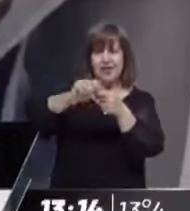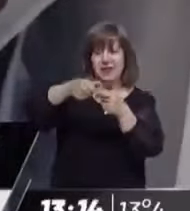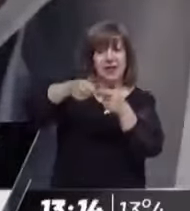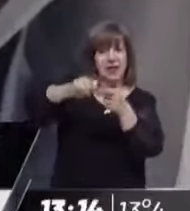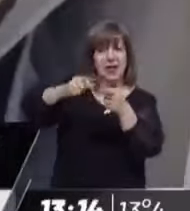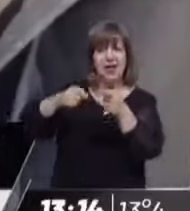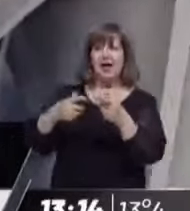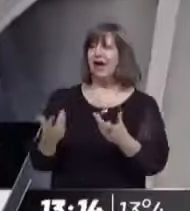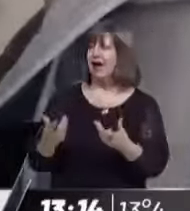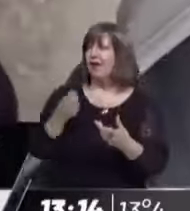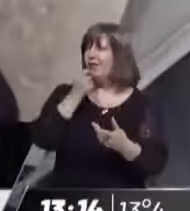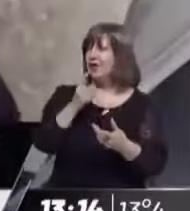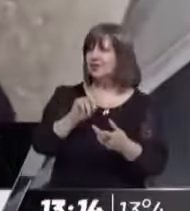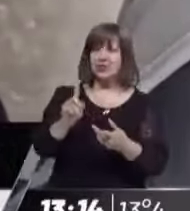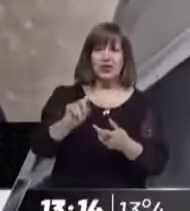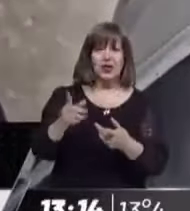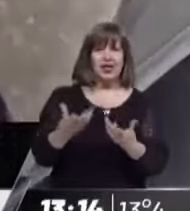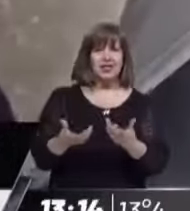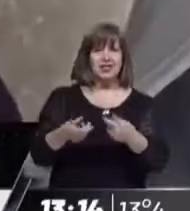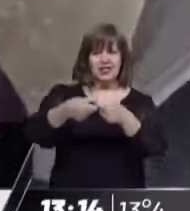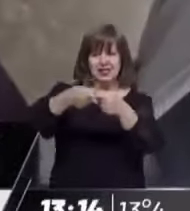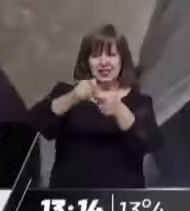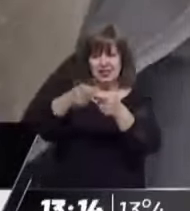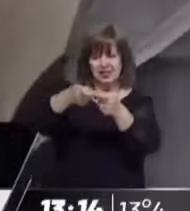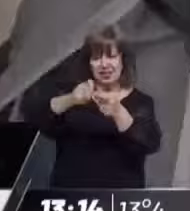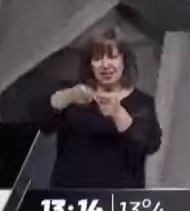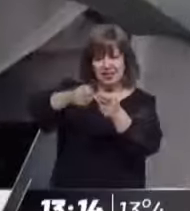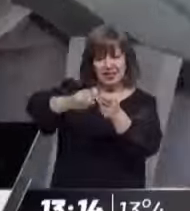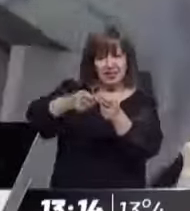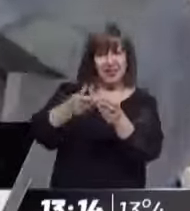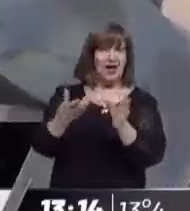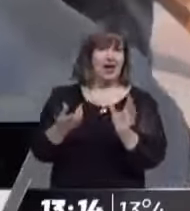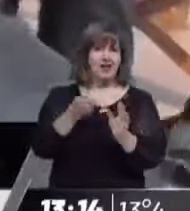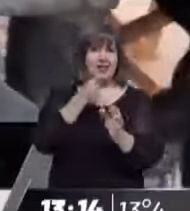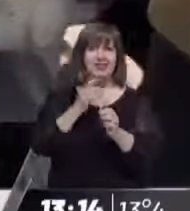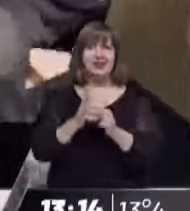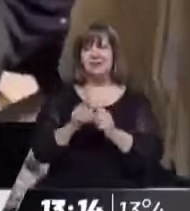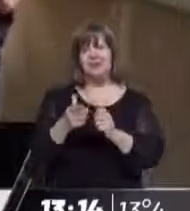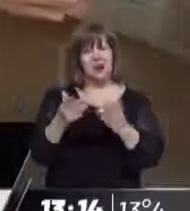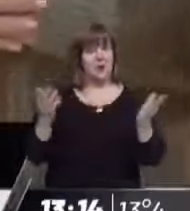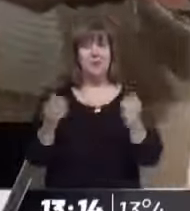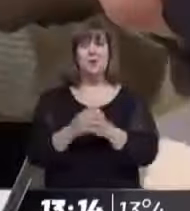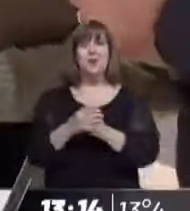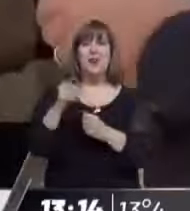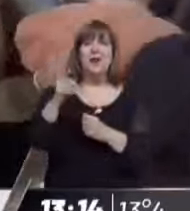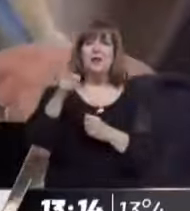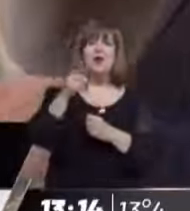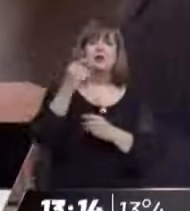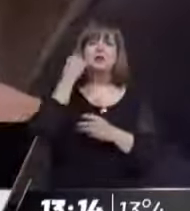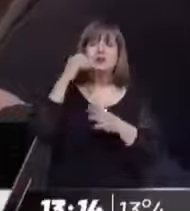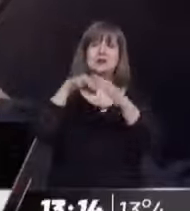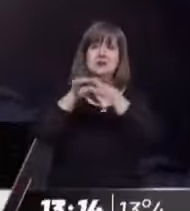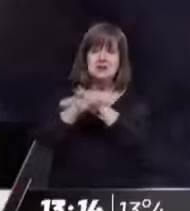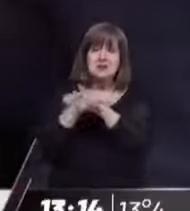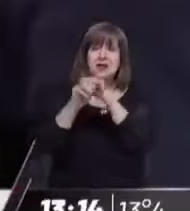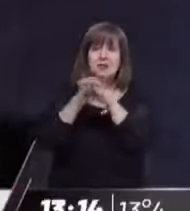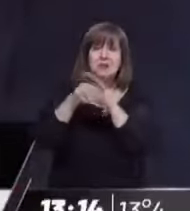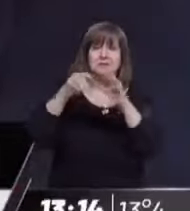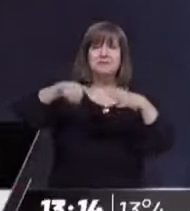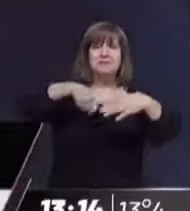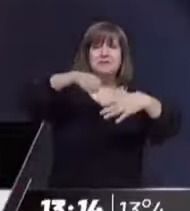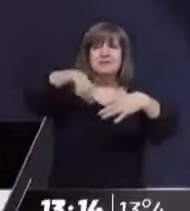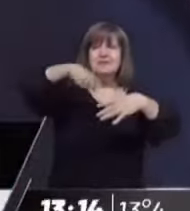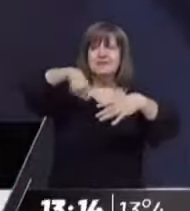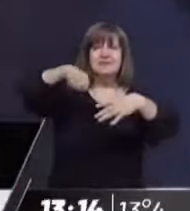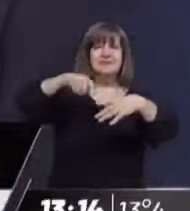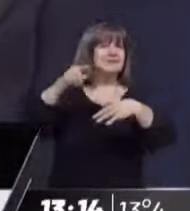para vos es normal. El cochuelo. Todo haces. Listo, cuidado las moscas. ¿Vos hiciste el picadillo? Ayer, sí. ¿Qué tiene la